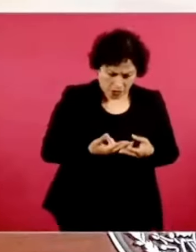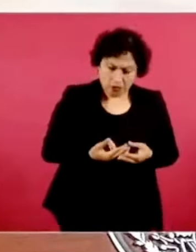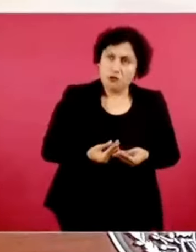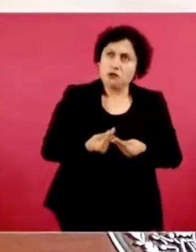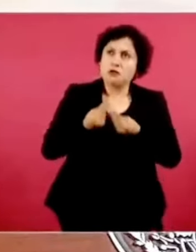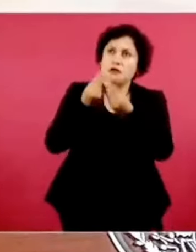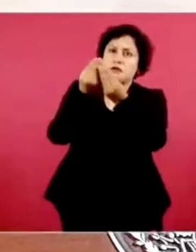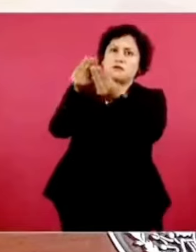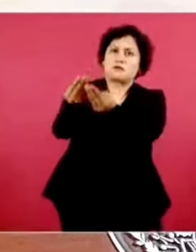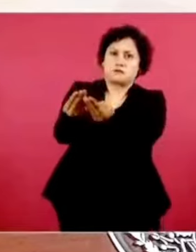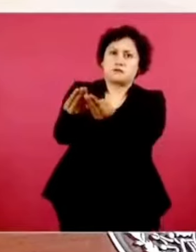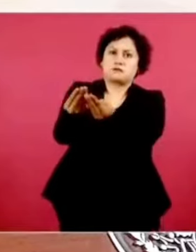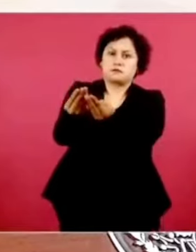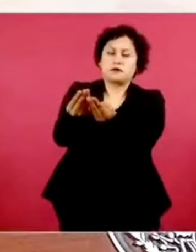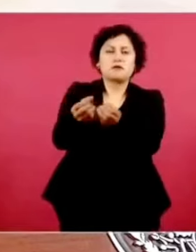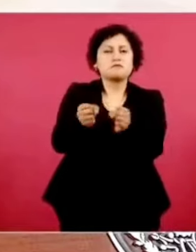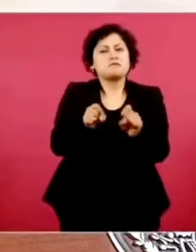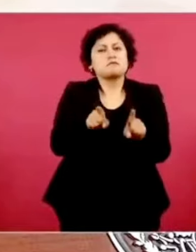y en trabajo